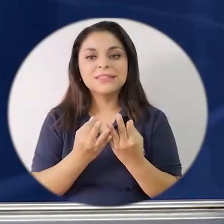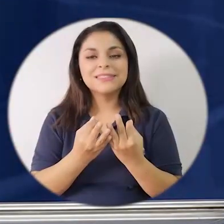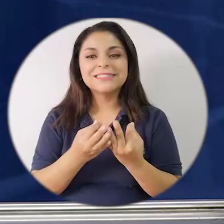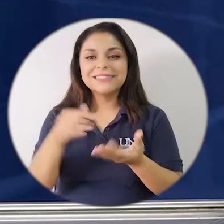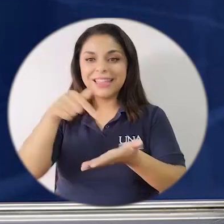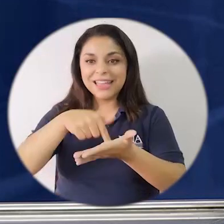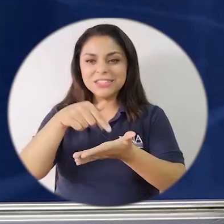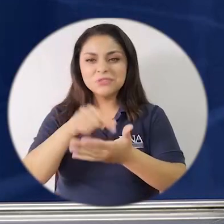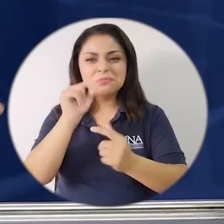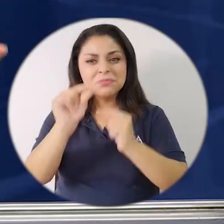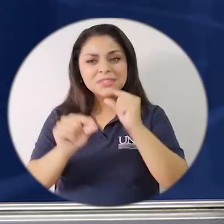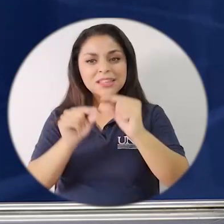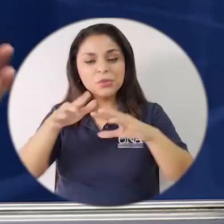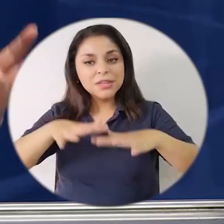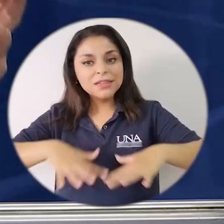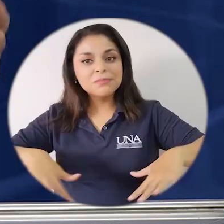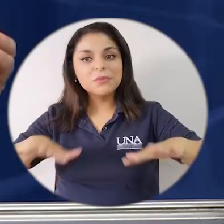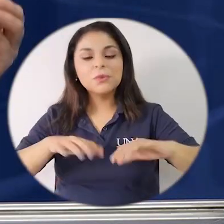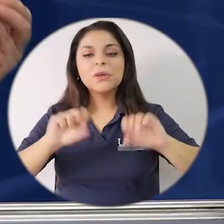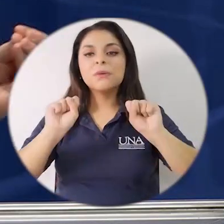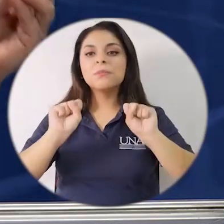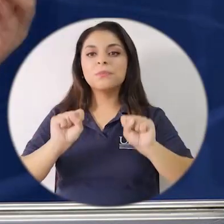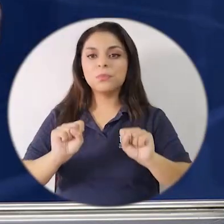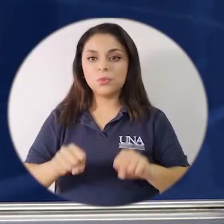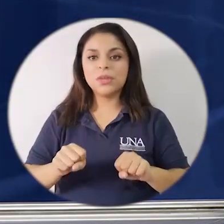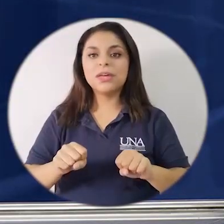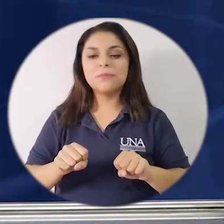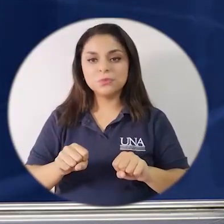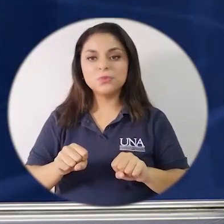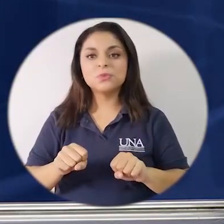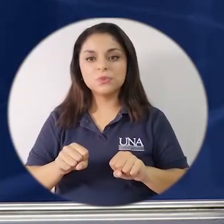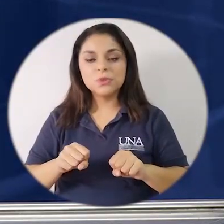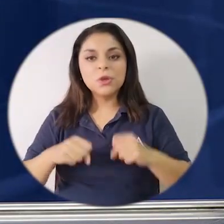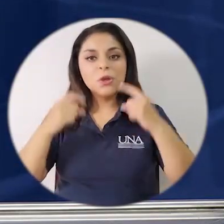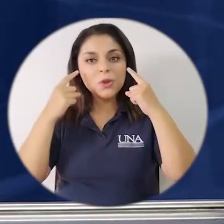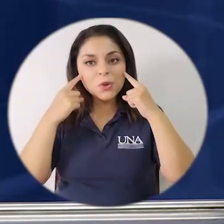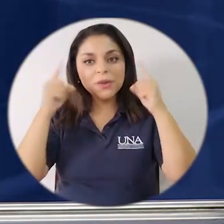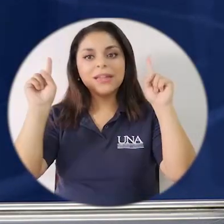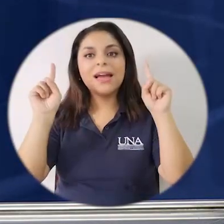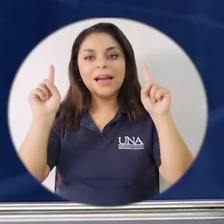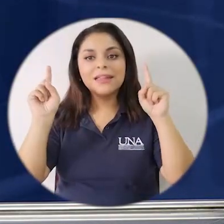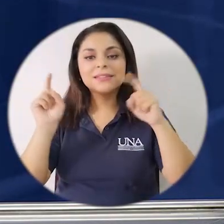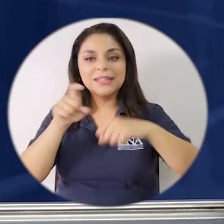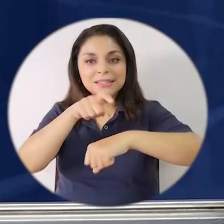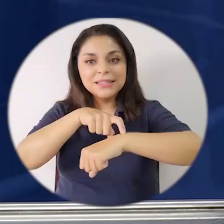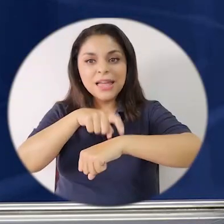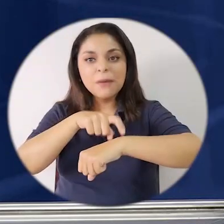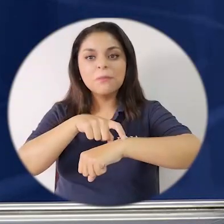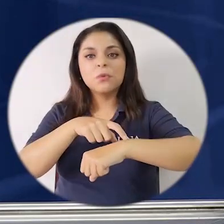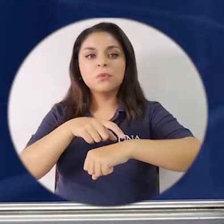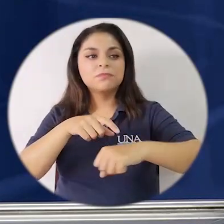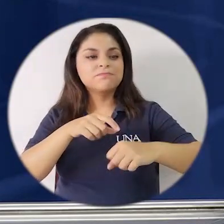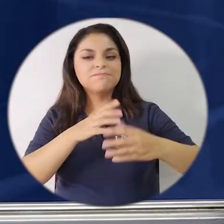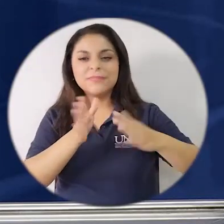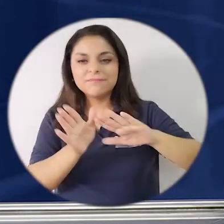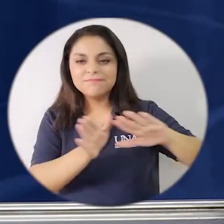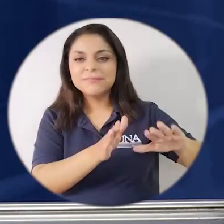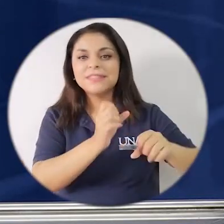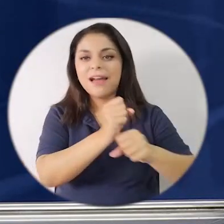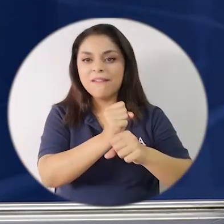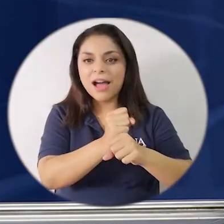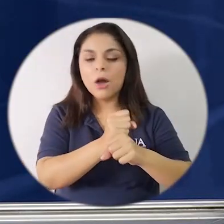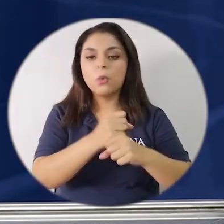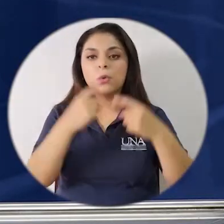en familia esos pequeños espacios que podamos irle robando a la jornada, ¿verdad?,